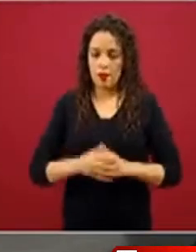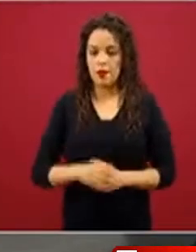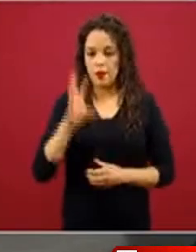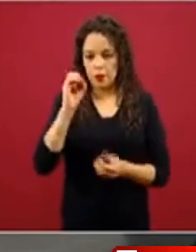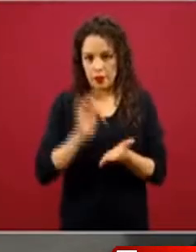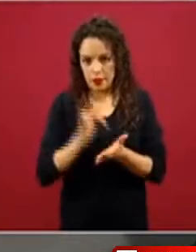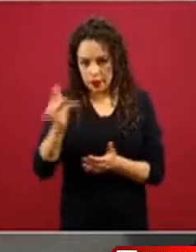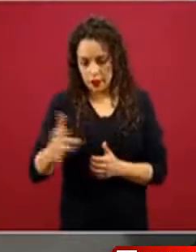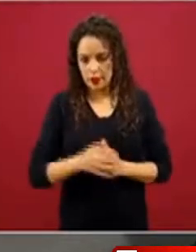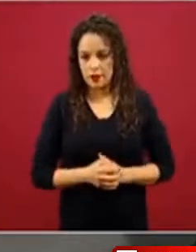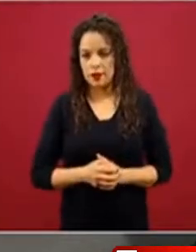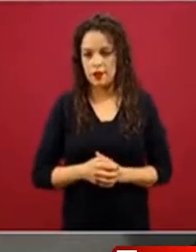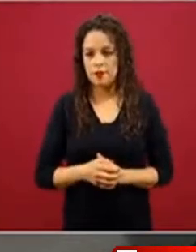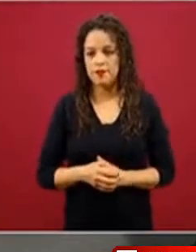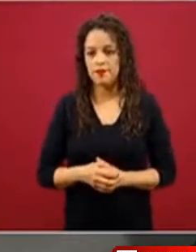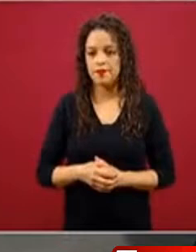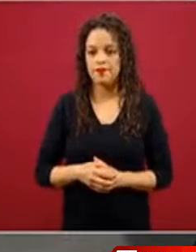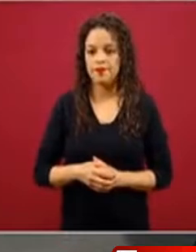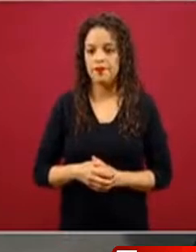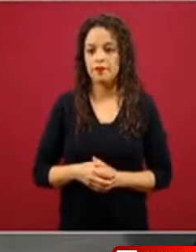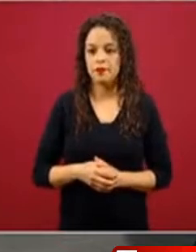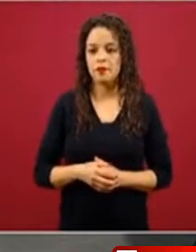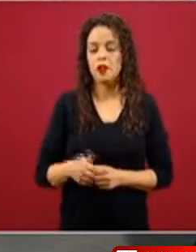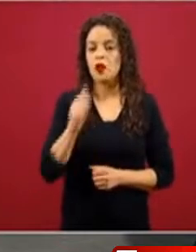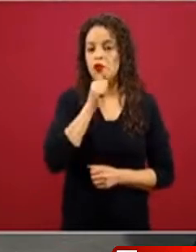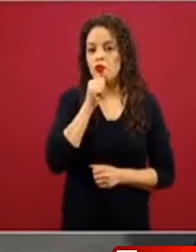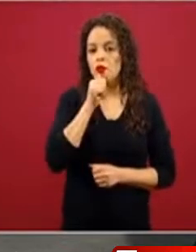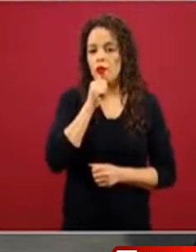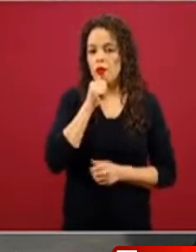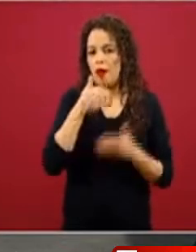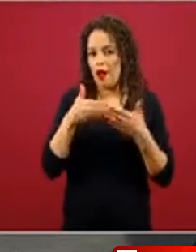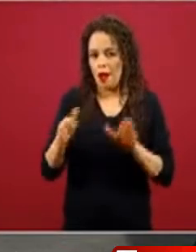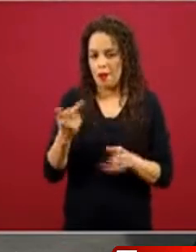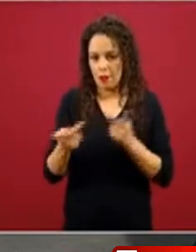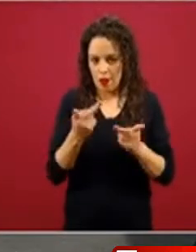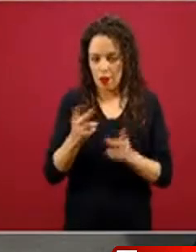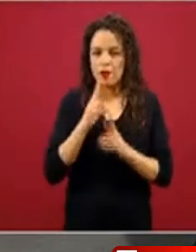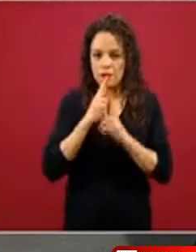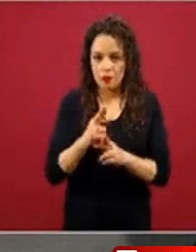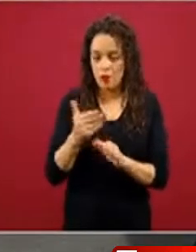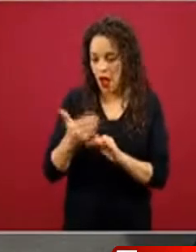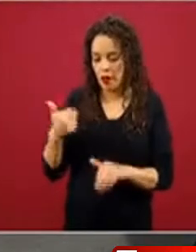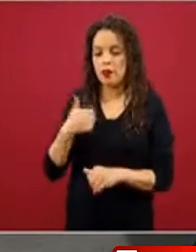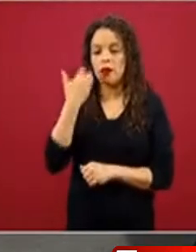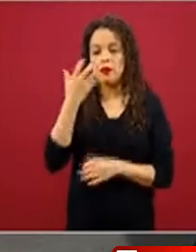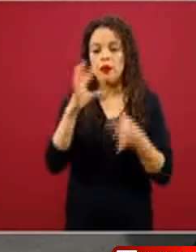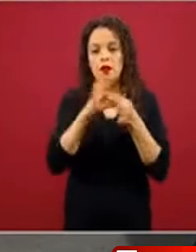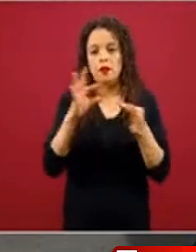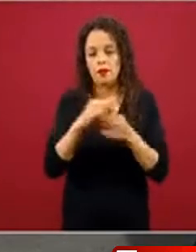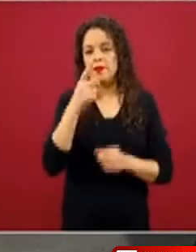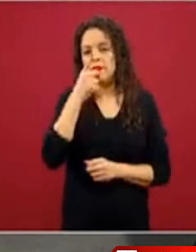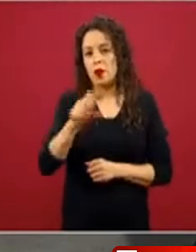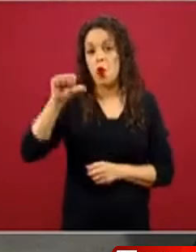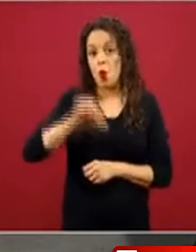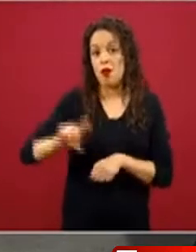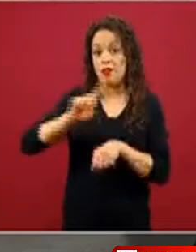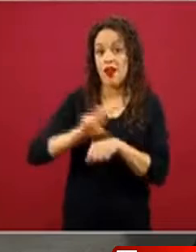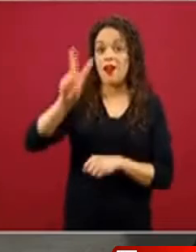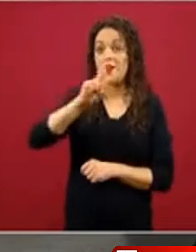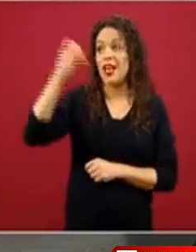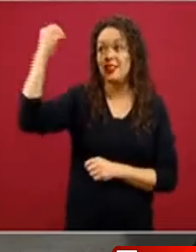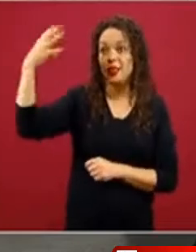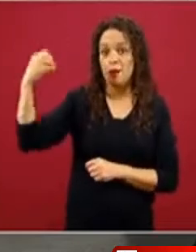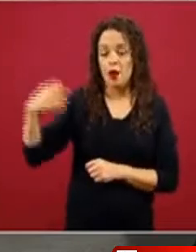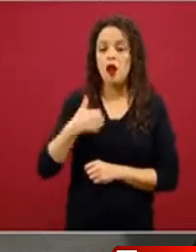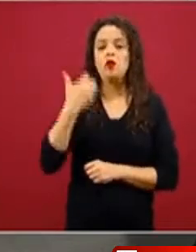doctor Ricardo Cortés. Antes de pasar a preguntas y respuestas, y como hoy es viernes de semáforo, quisiéramos